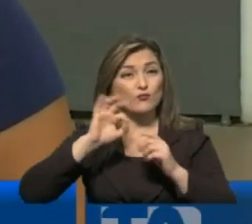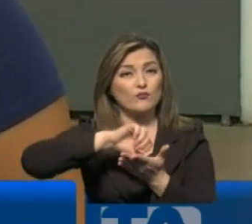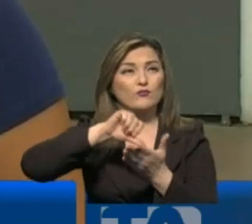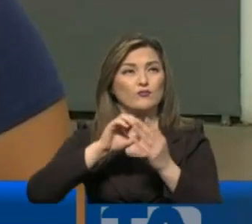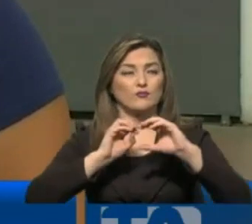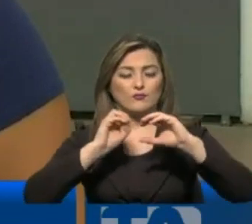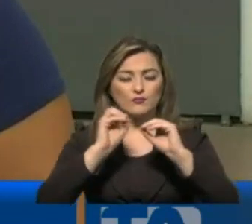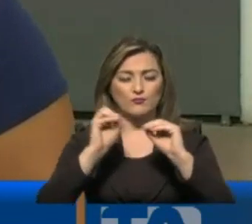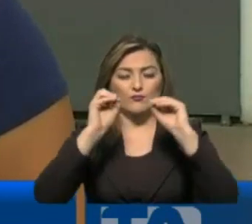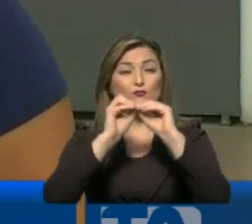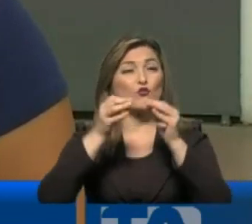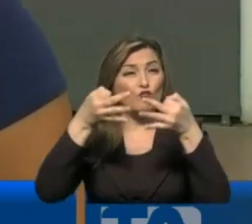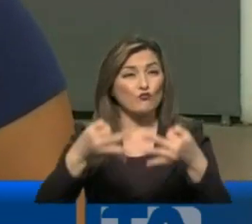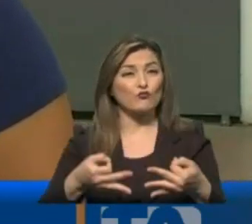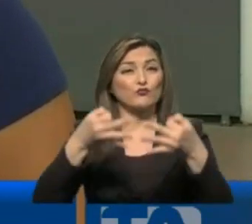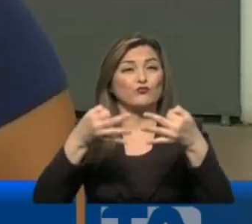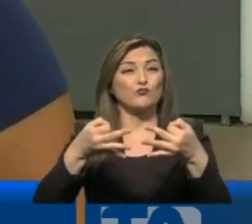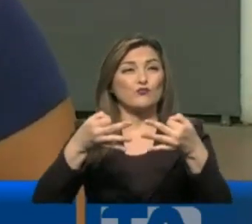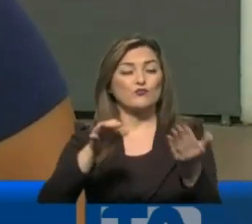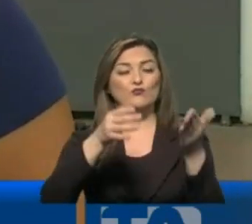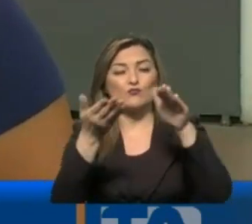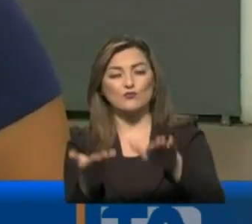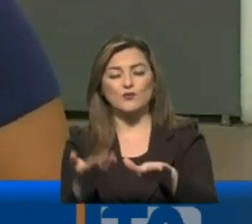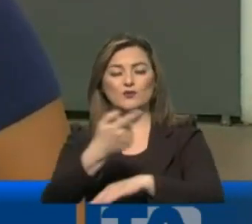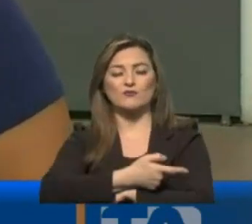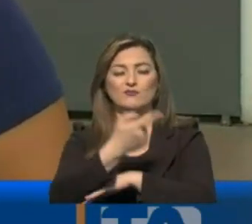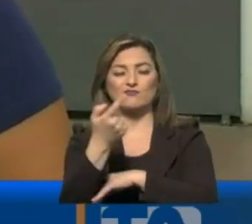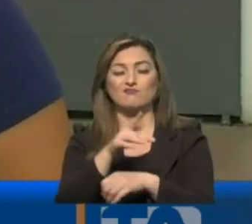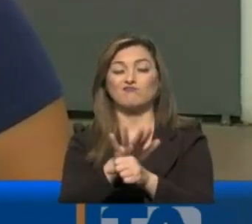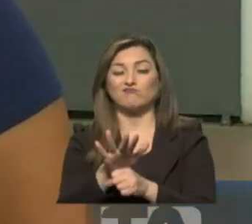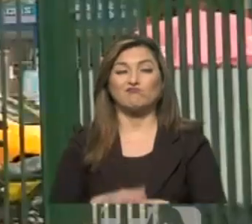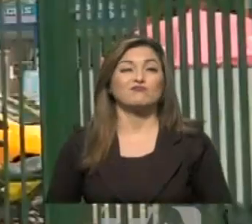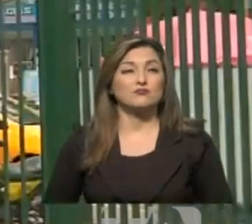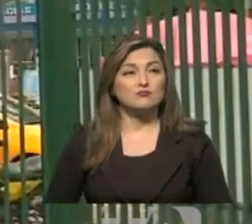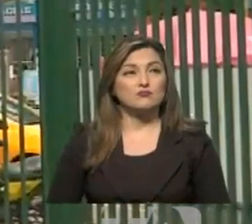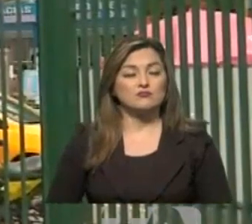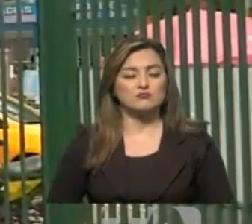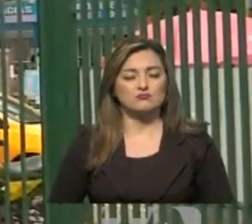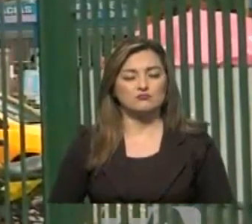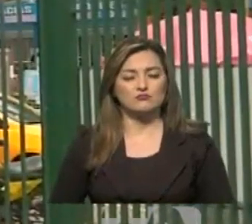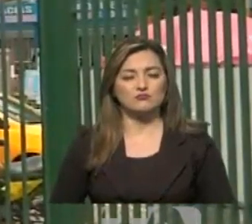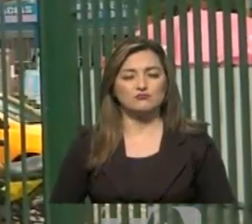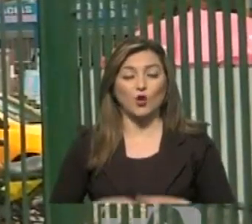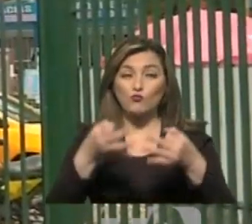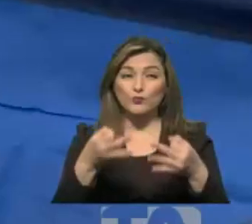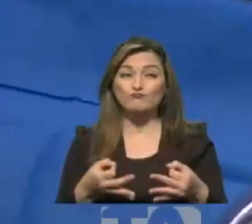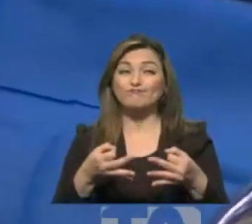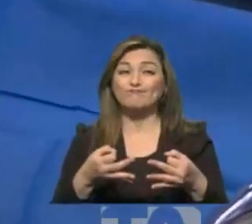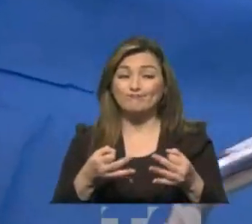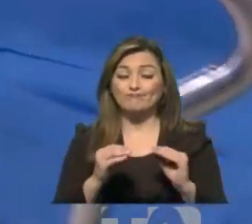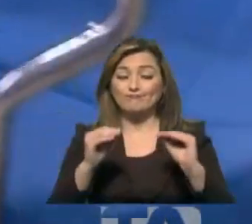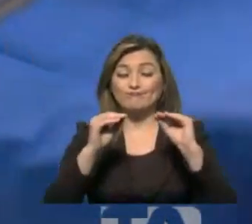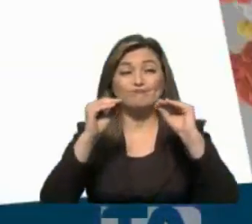han aumentado los casos confirmados y las muertes diarias por COVID-19. La incidencia de casos confirmados